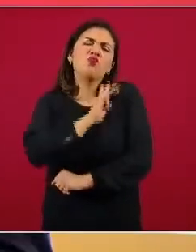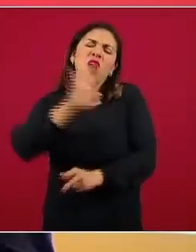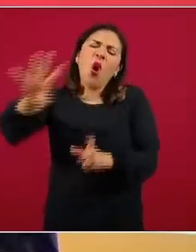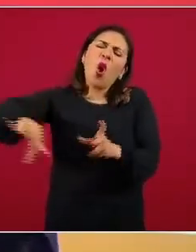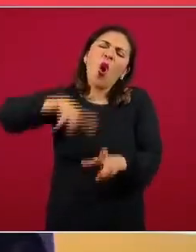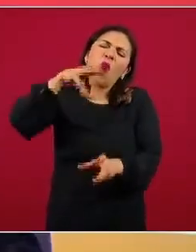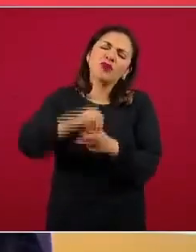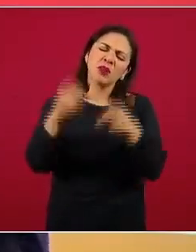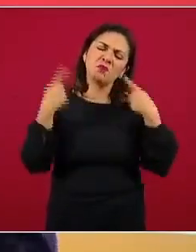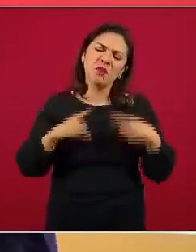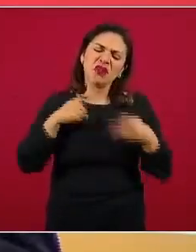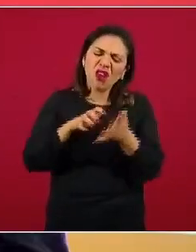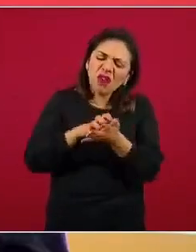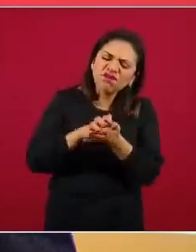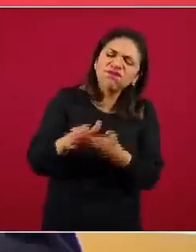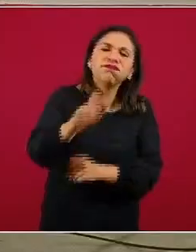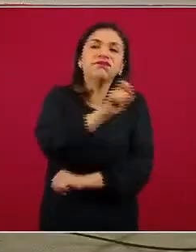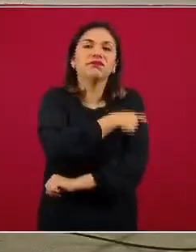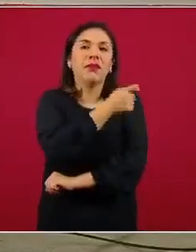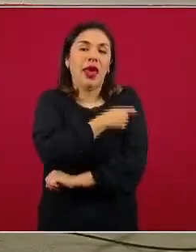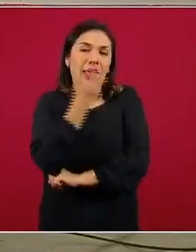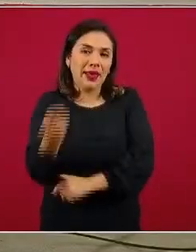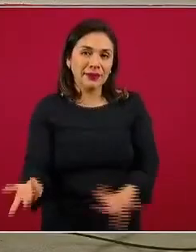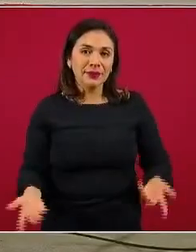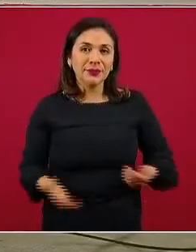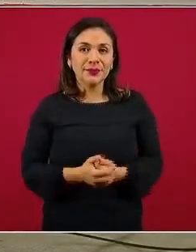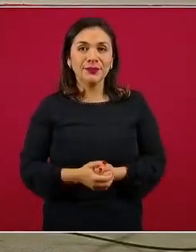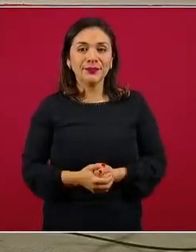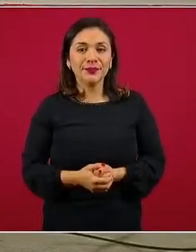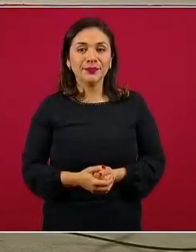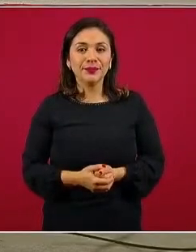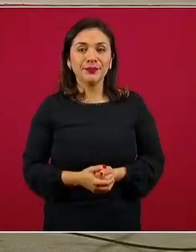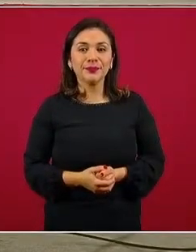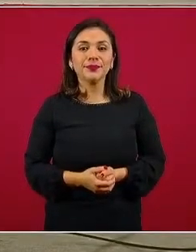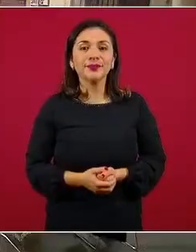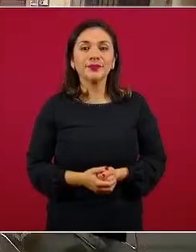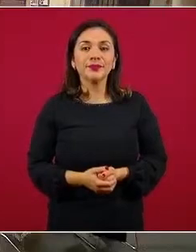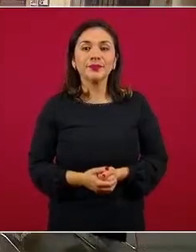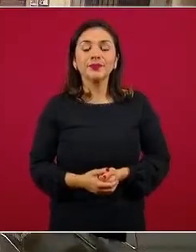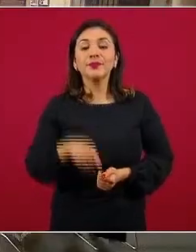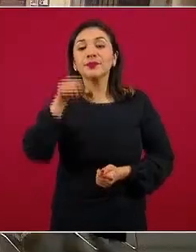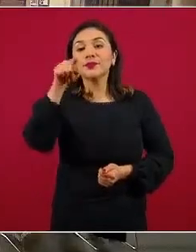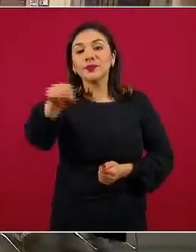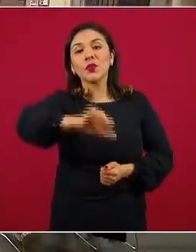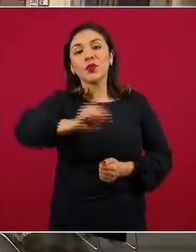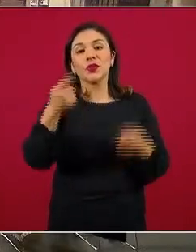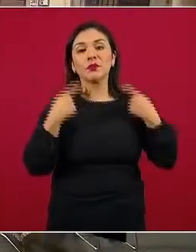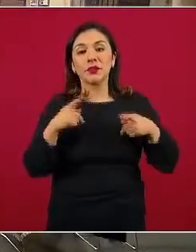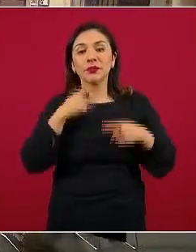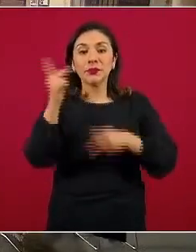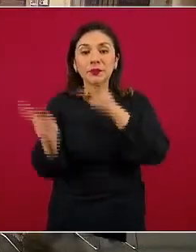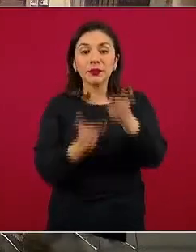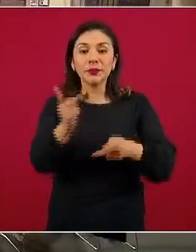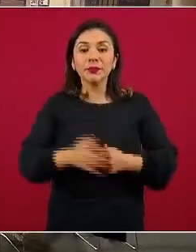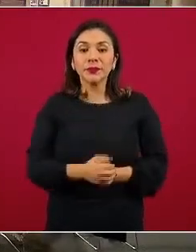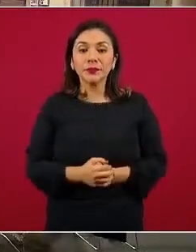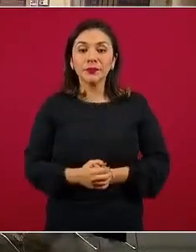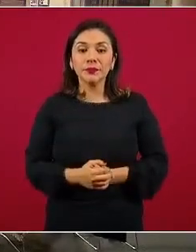poder empezar a cubrir a más y más y más población. ¿Sí? ¿Cómo no? Habíamos dado la palabra de este lado y luego veníamos para acá.